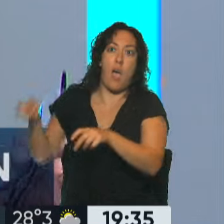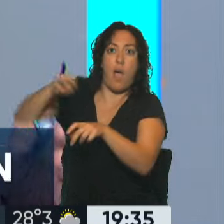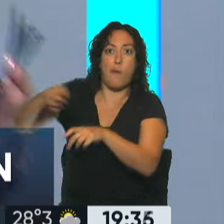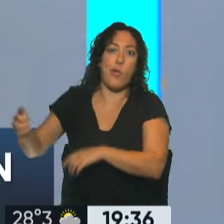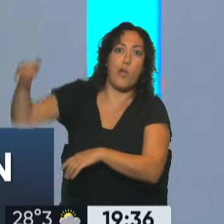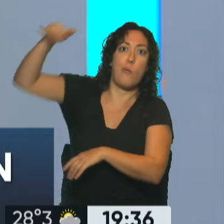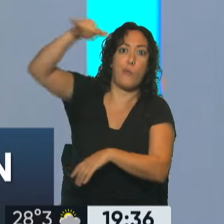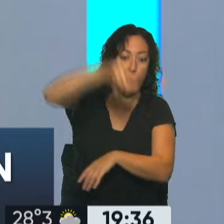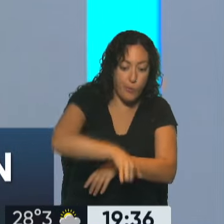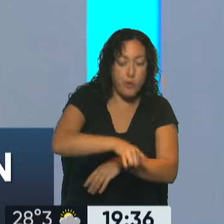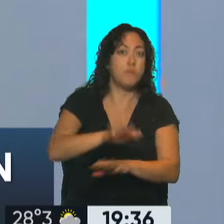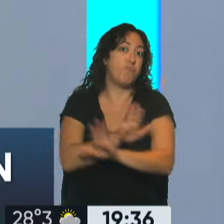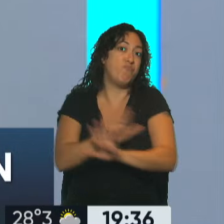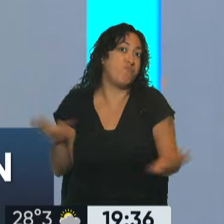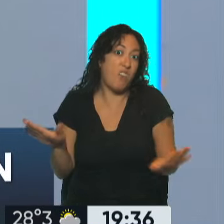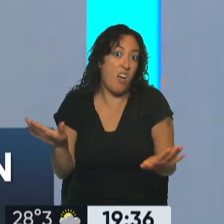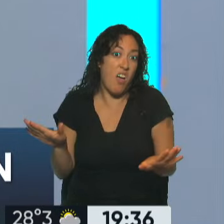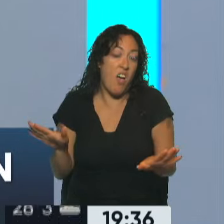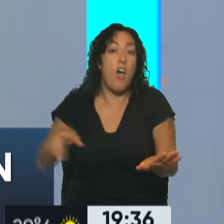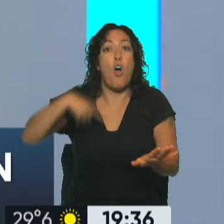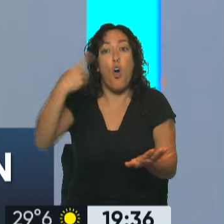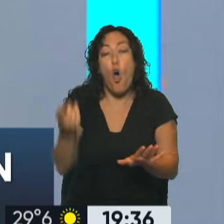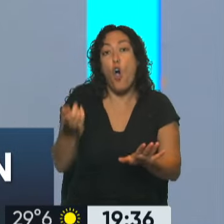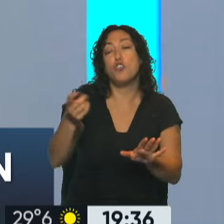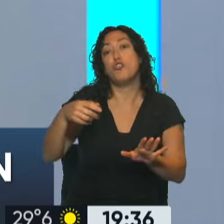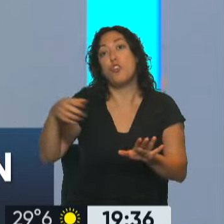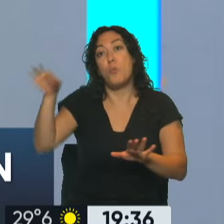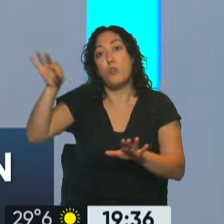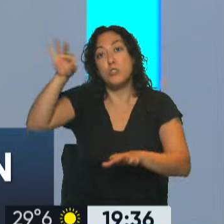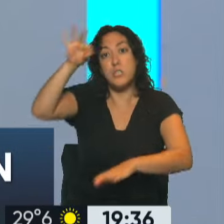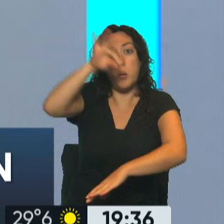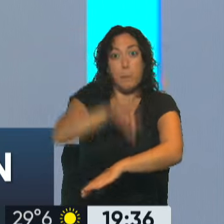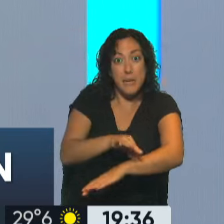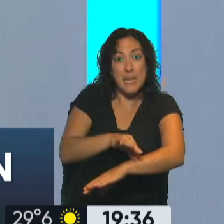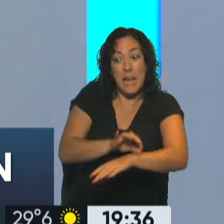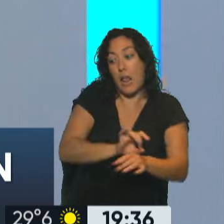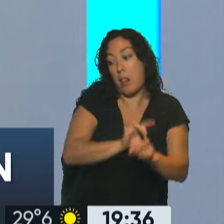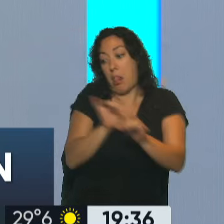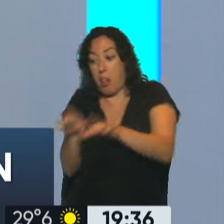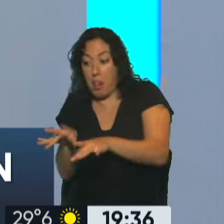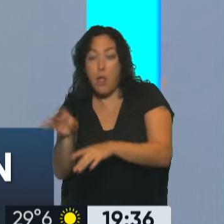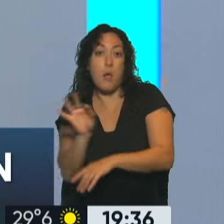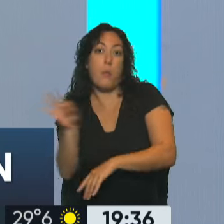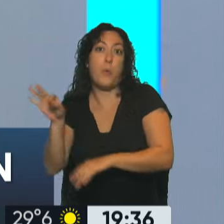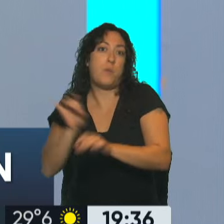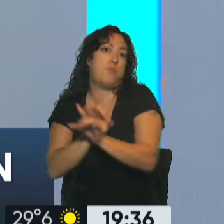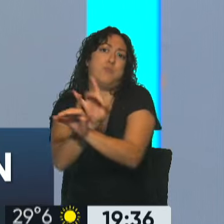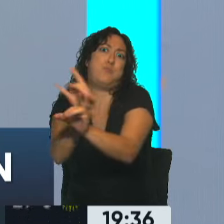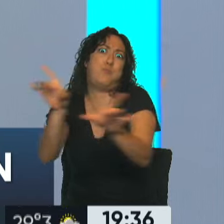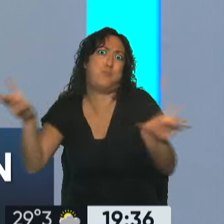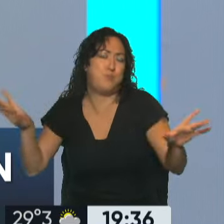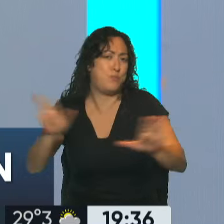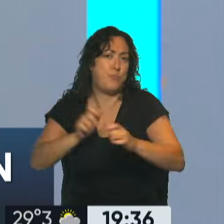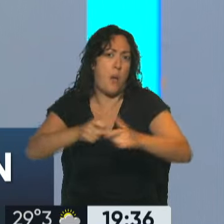infectado venga para aquí se encuentre con una edesa egipti que lo pique para que transmita la enfermedad o sea ahí hay que tener